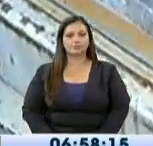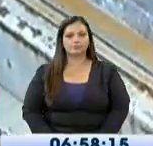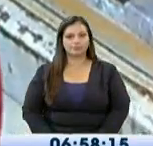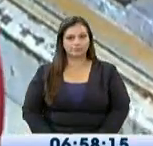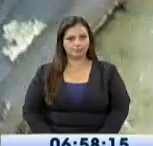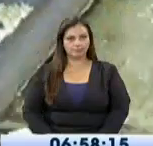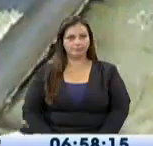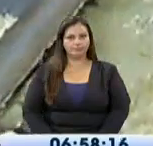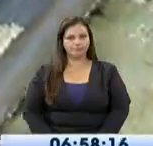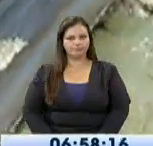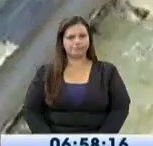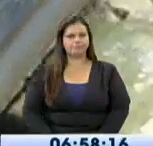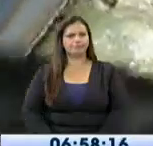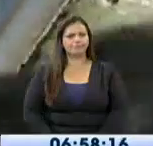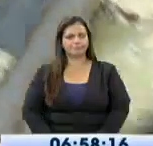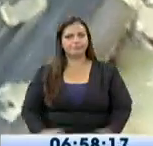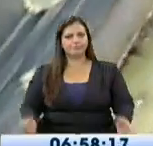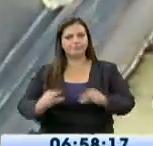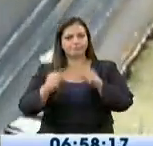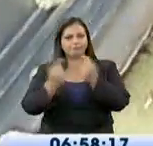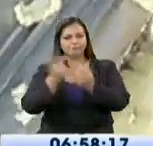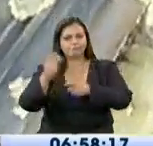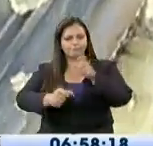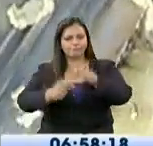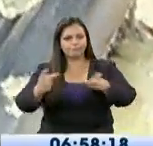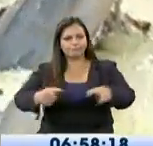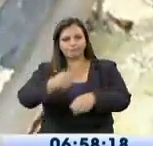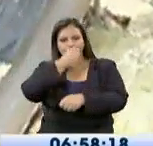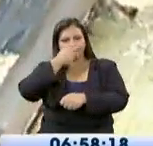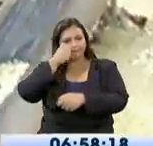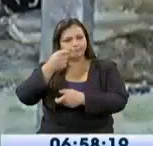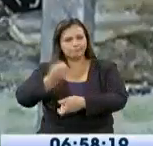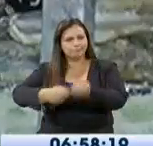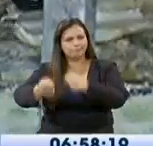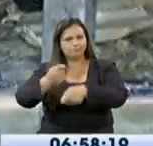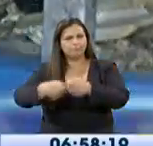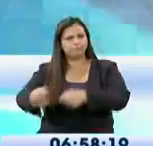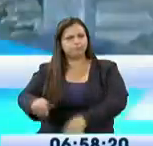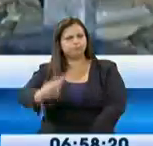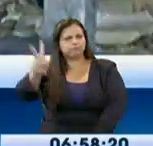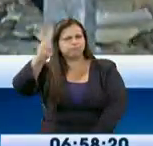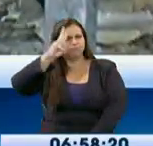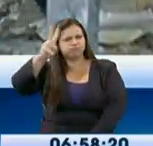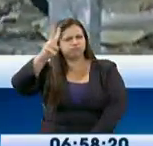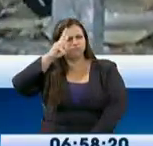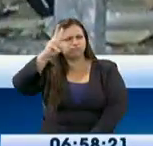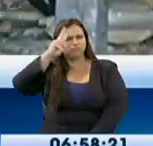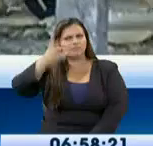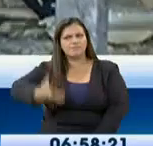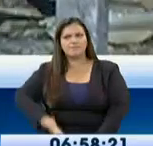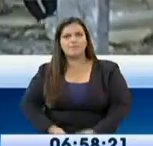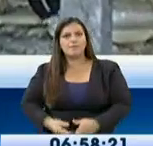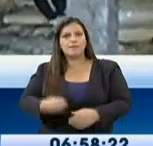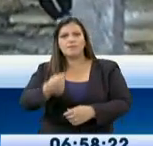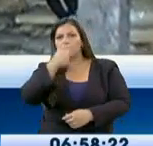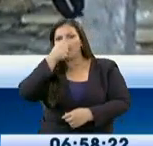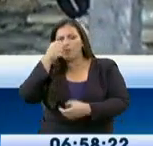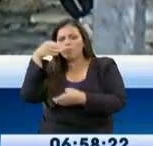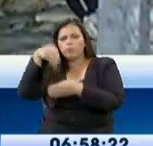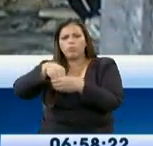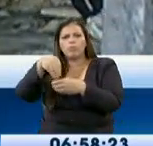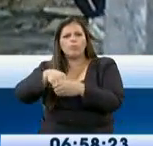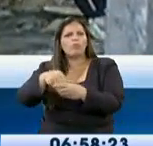La creatividad de los narcotraficantes no fue suficiente en esta ocasión para burlar el trabajo de la Unidad de